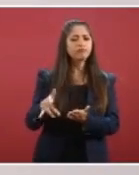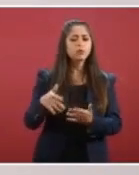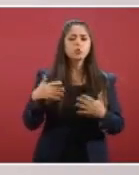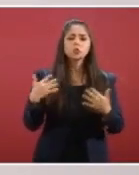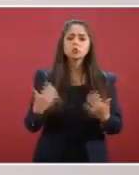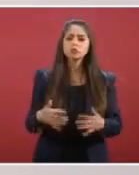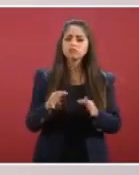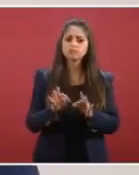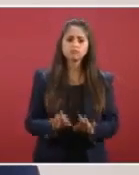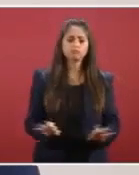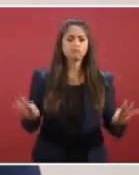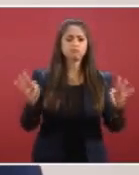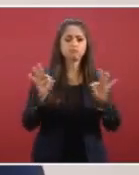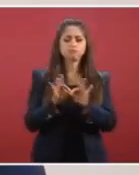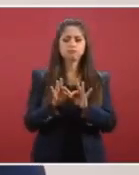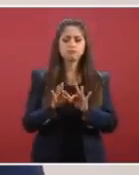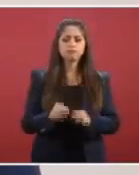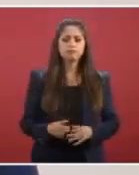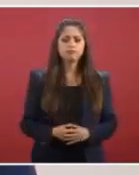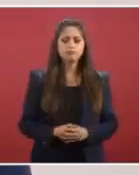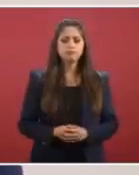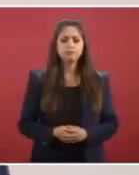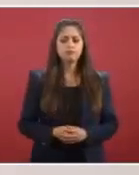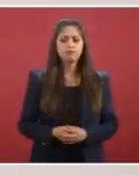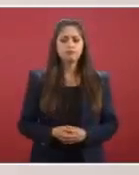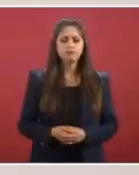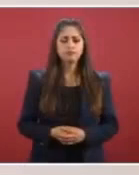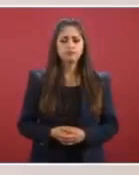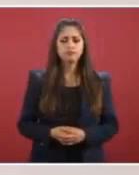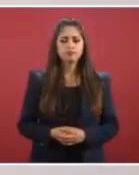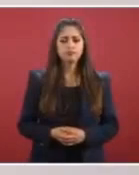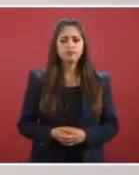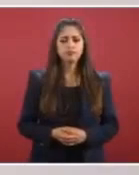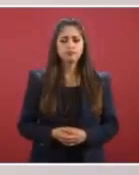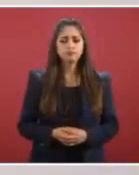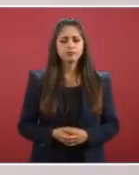porque son los que